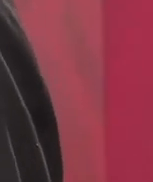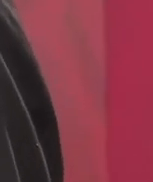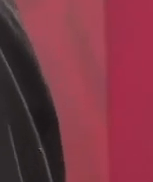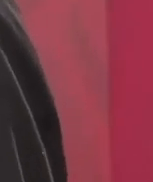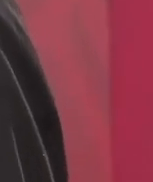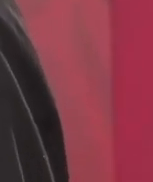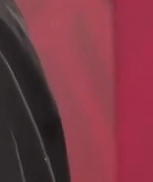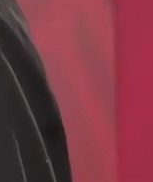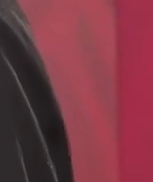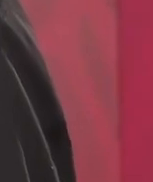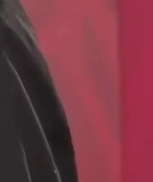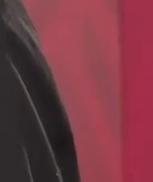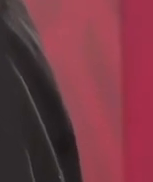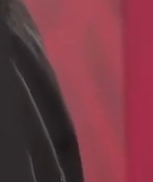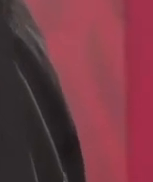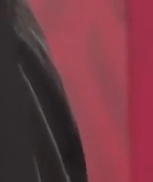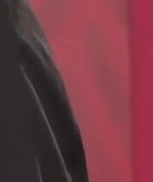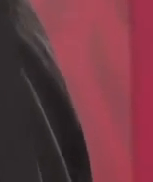presupuesto.